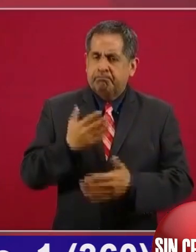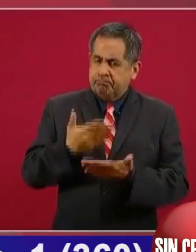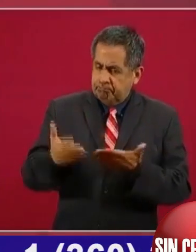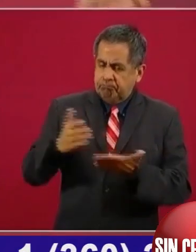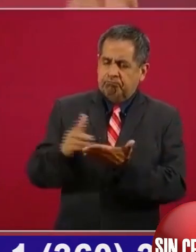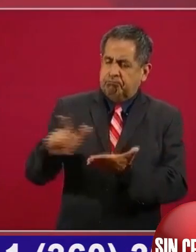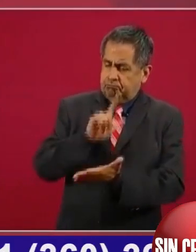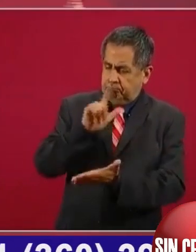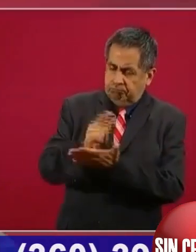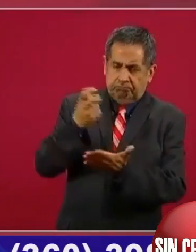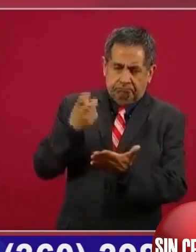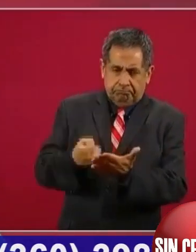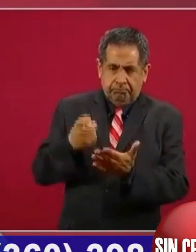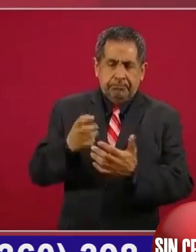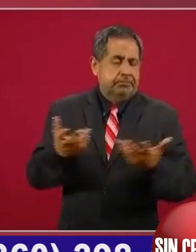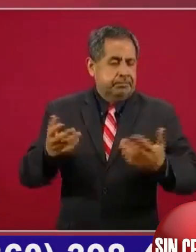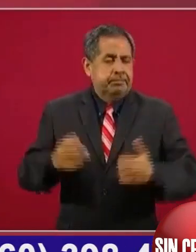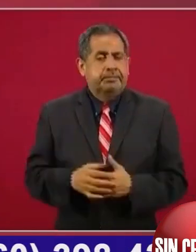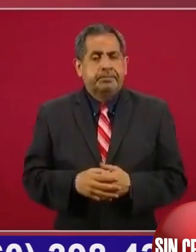Bueno,